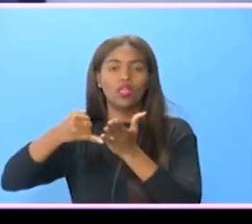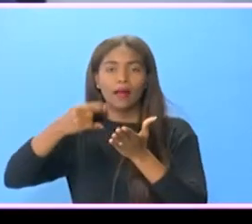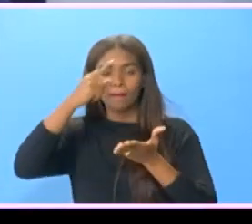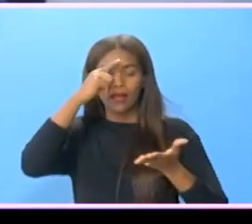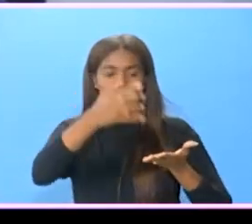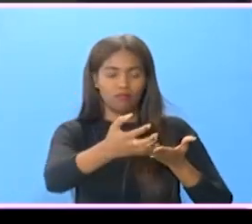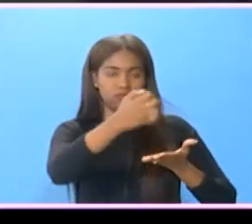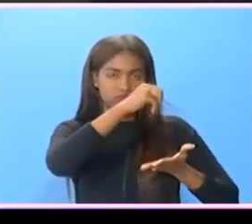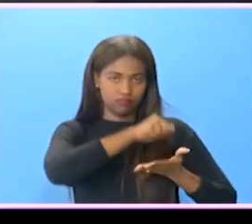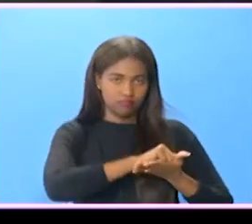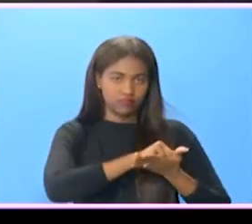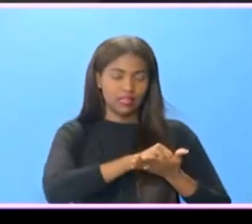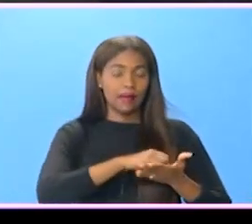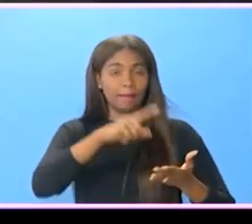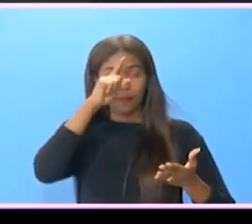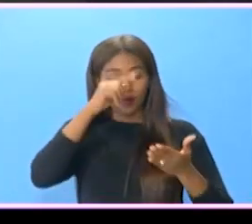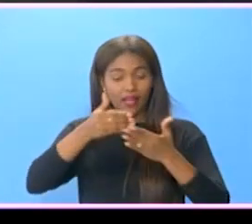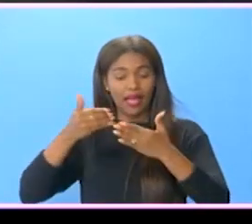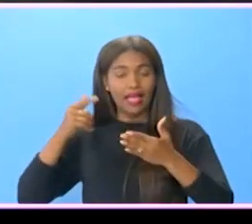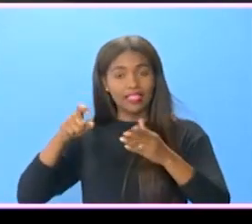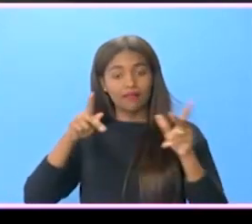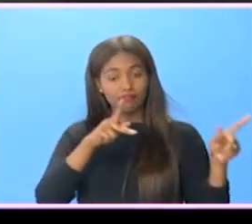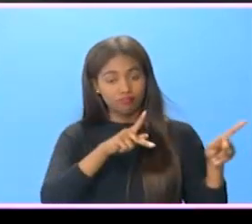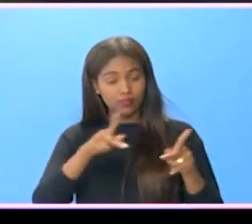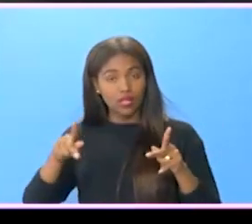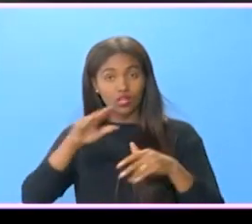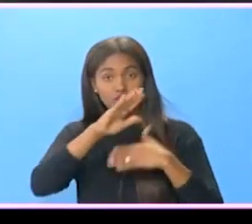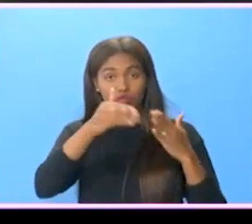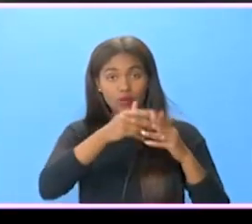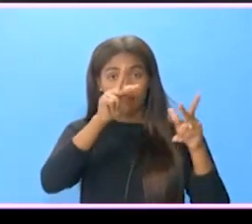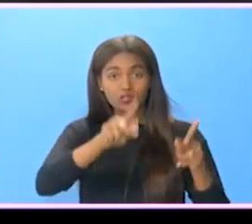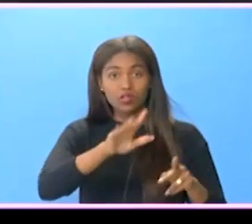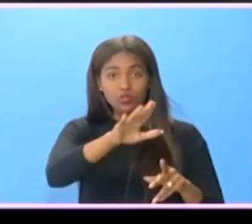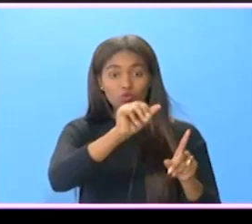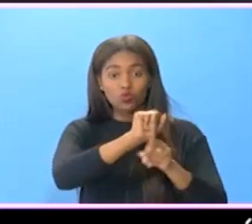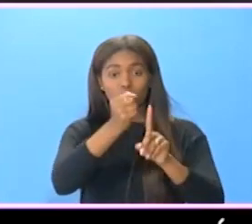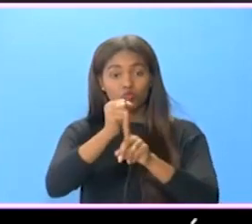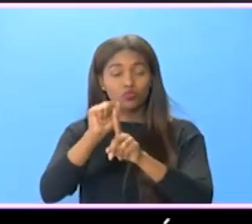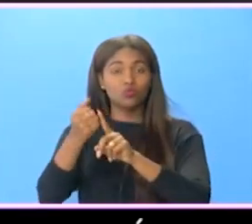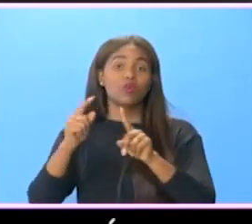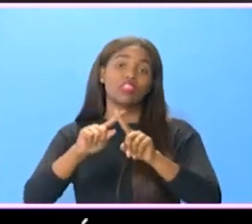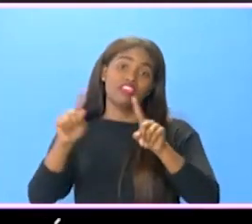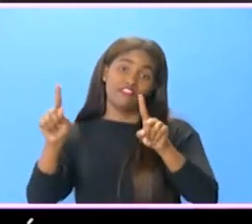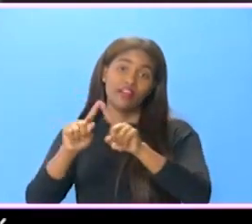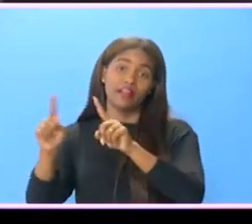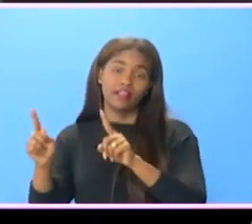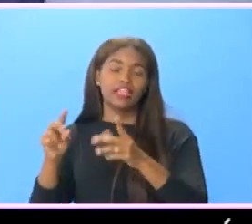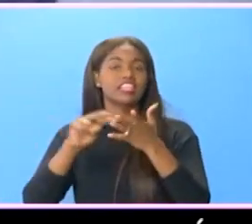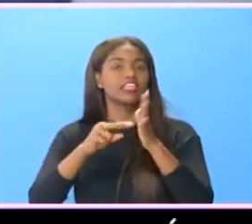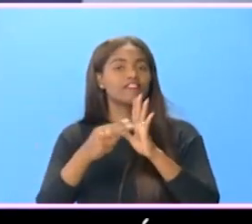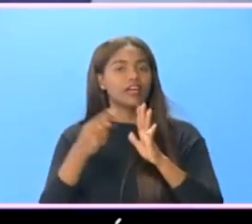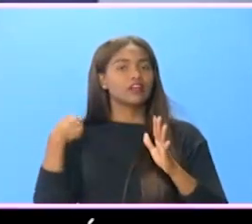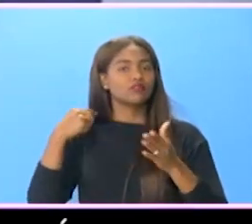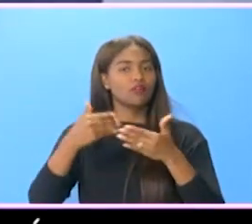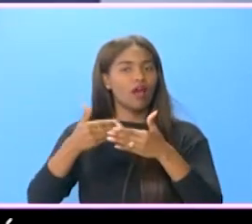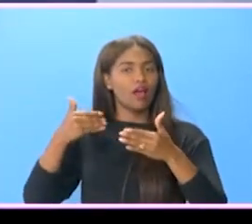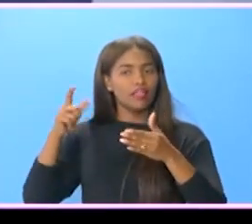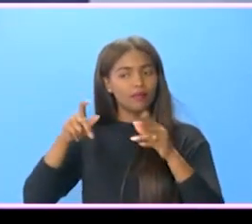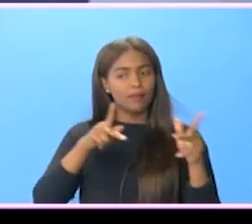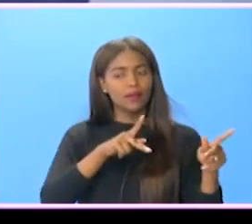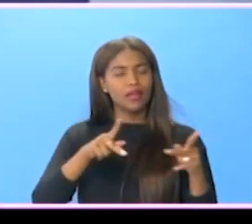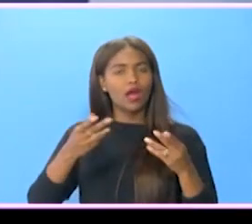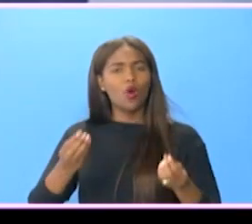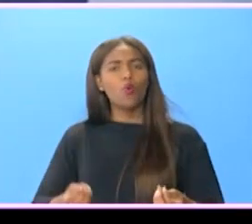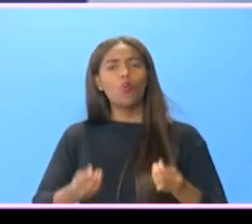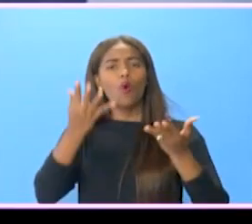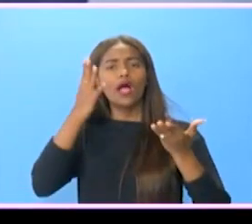porque hay que hacer una planeación. Todos los pacientes no son iguales. ¿Cierto? Entonces hay que hacer una planeación con relación a qué cantidad